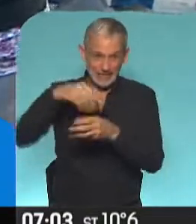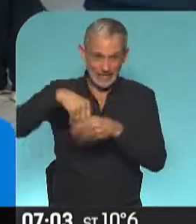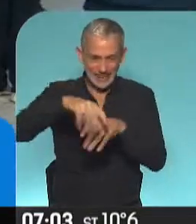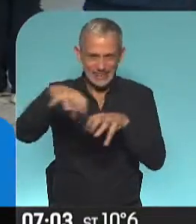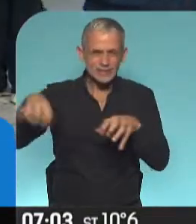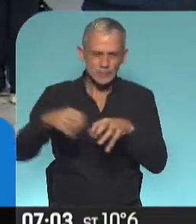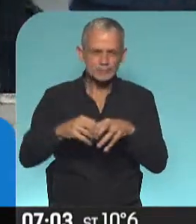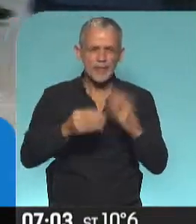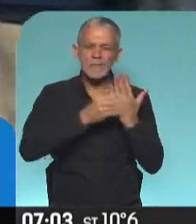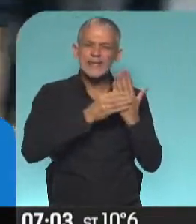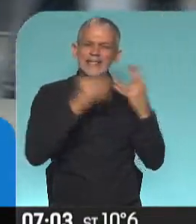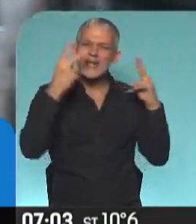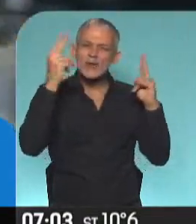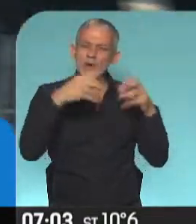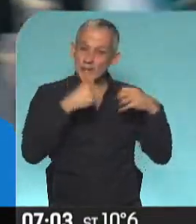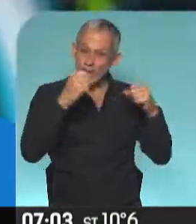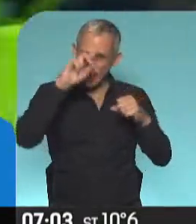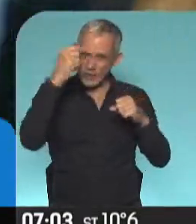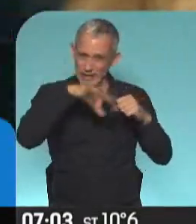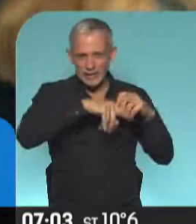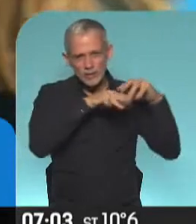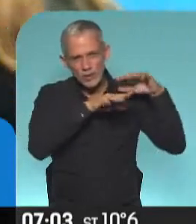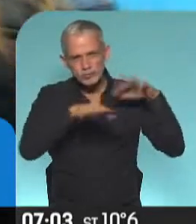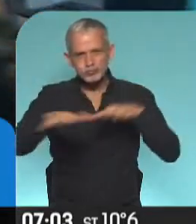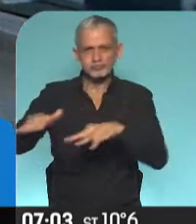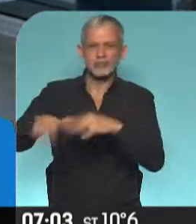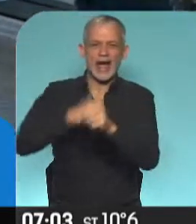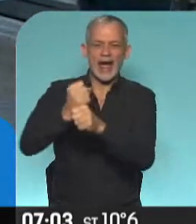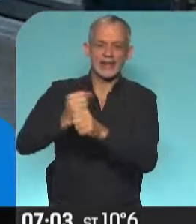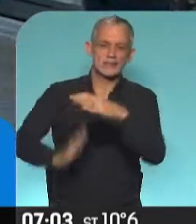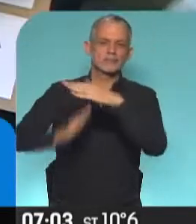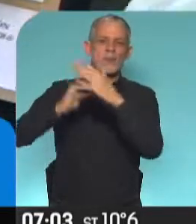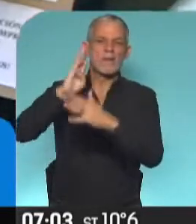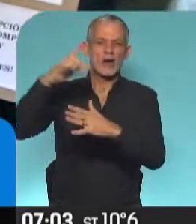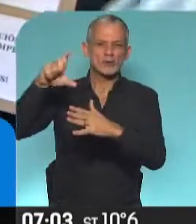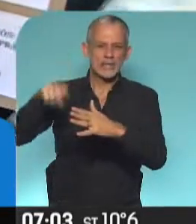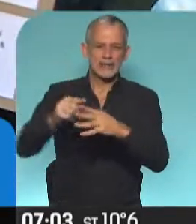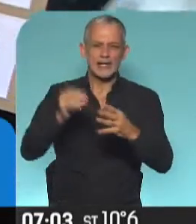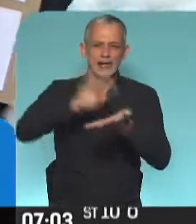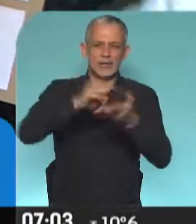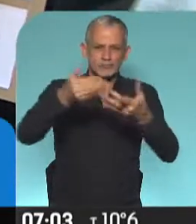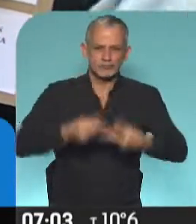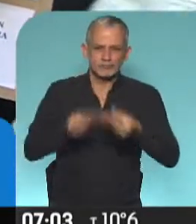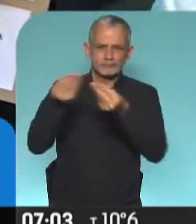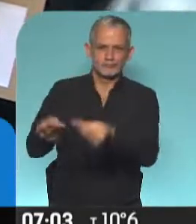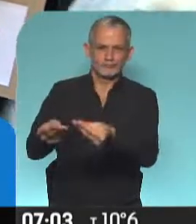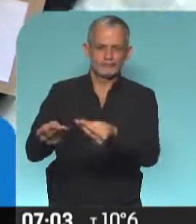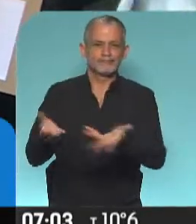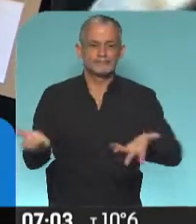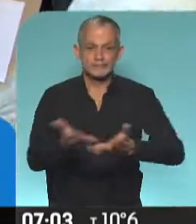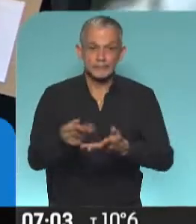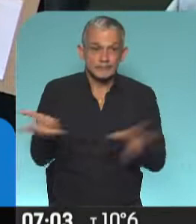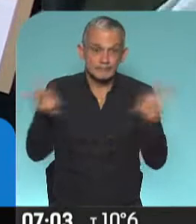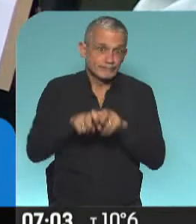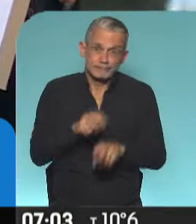movilizaron desde el Ministerio de Turismo y Deporte de la Nación hasta la sede del Banco Central, donde entregaron un petitorio. Tenemos cero